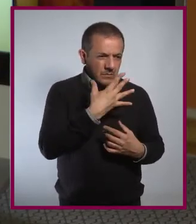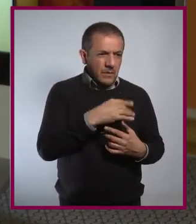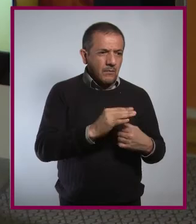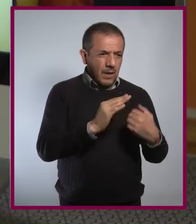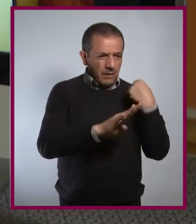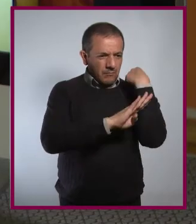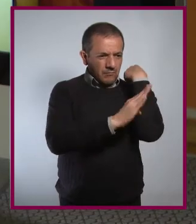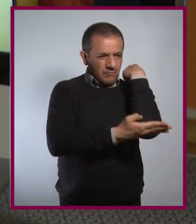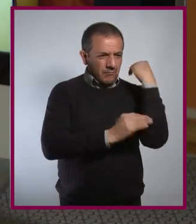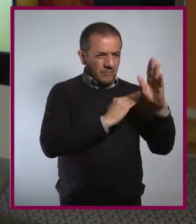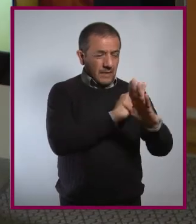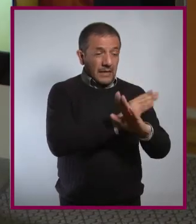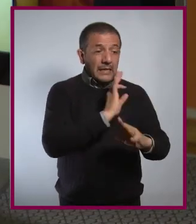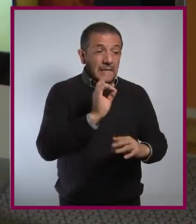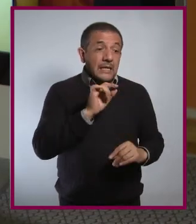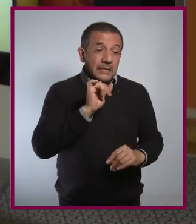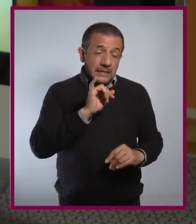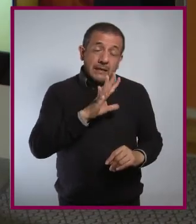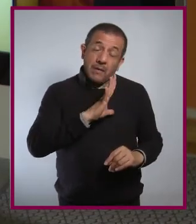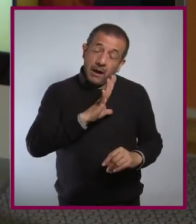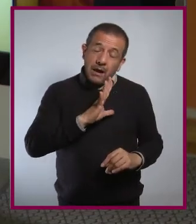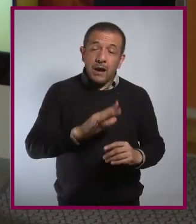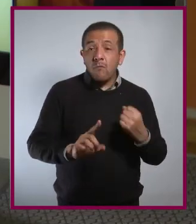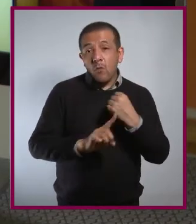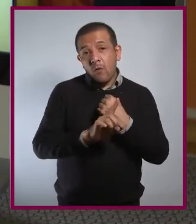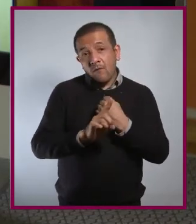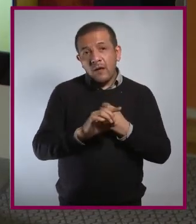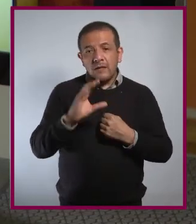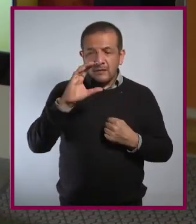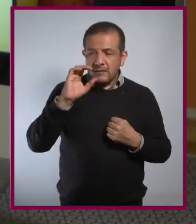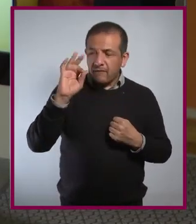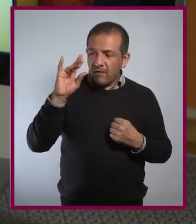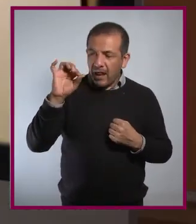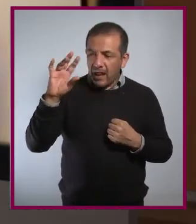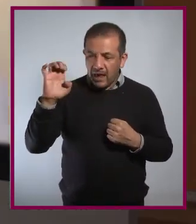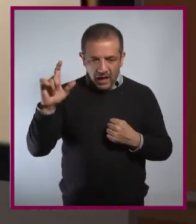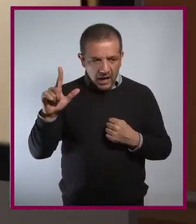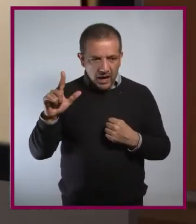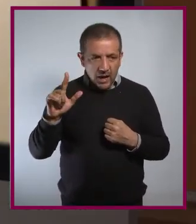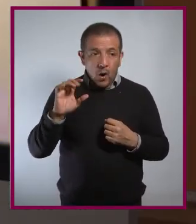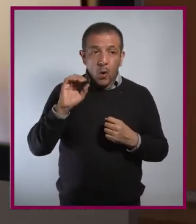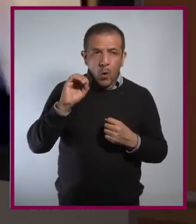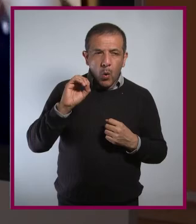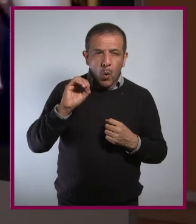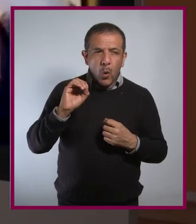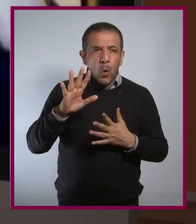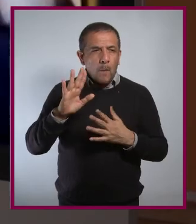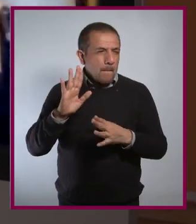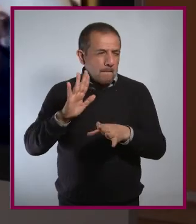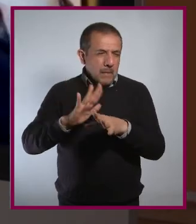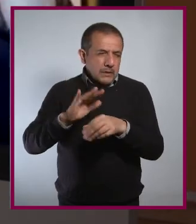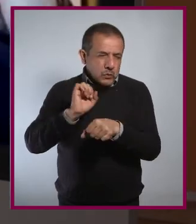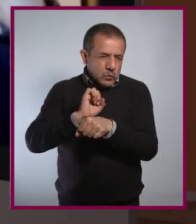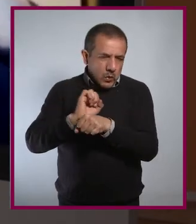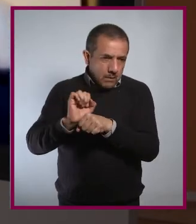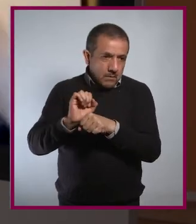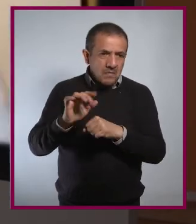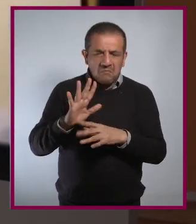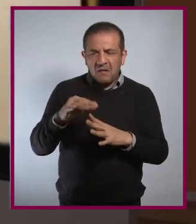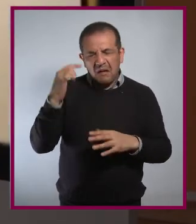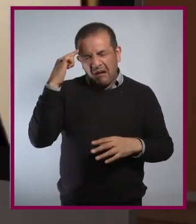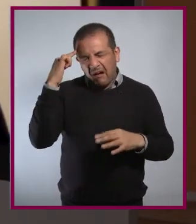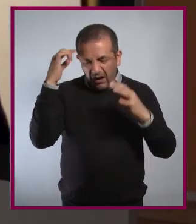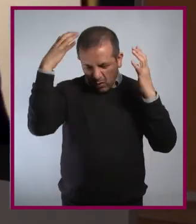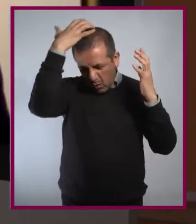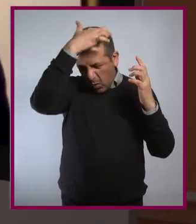sí podría haber problemas de este tipo, como cefalea, pudiera ser como una cefalea más universal, así se llama cuando